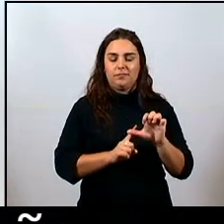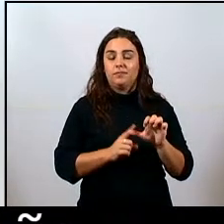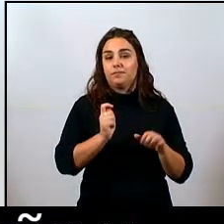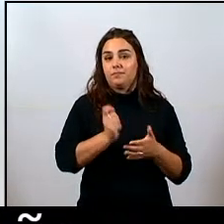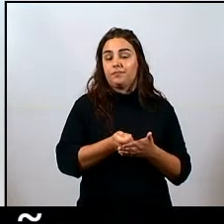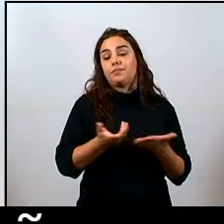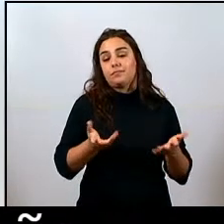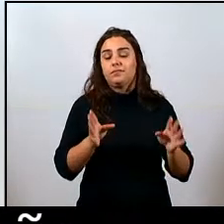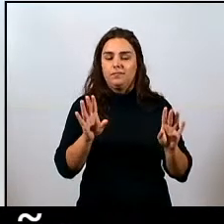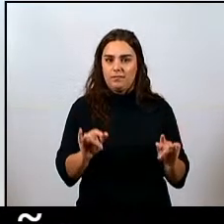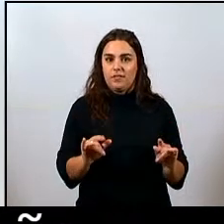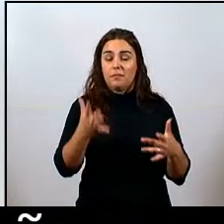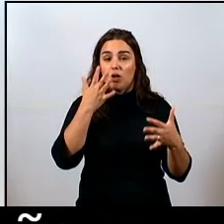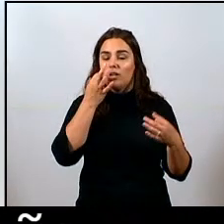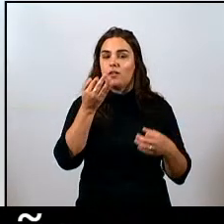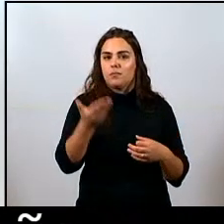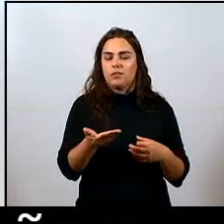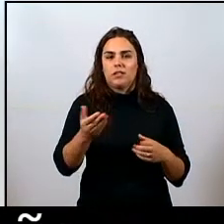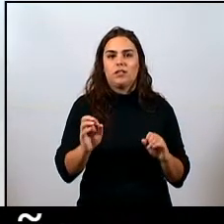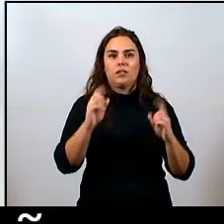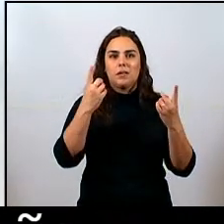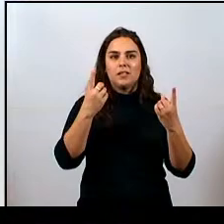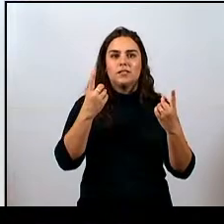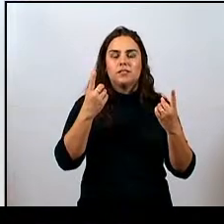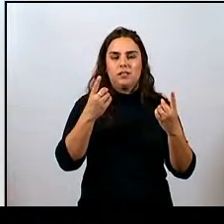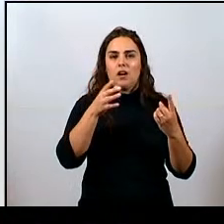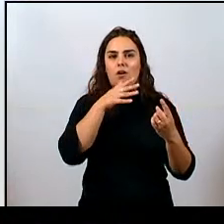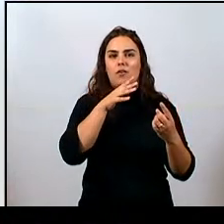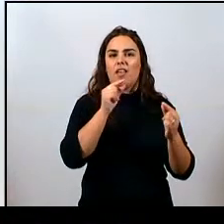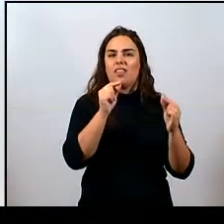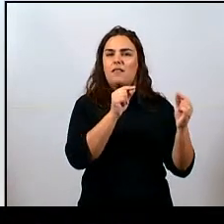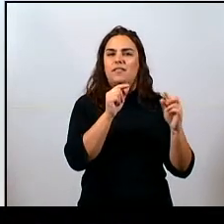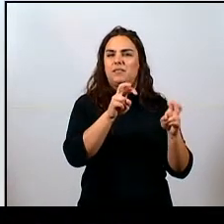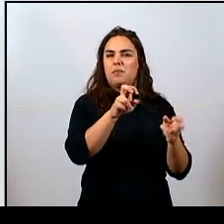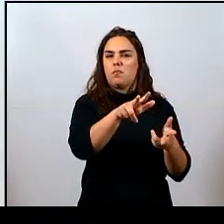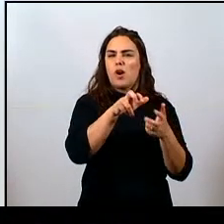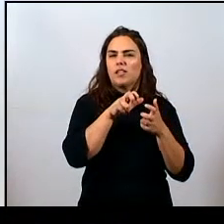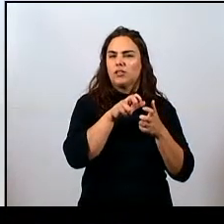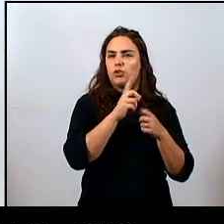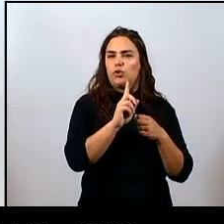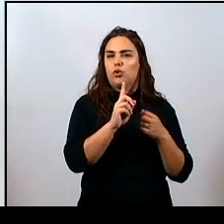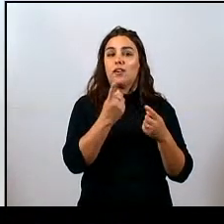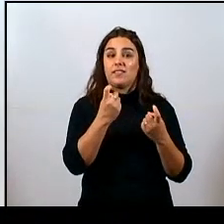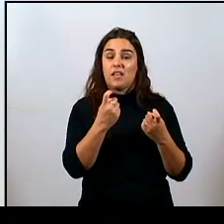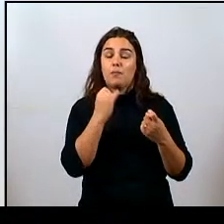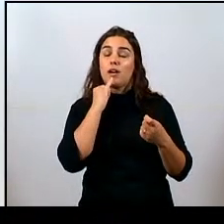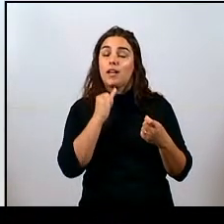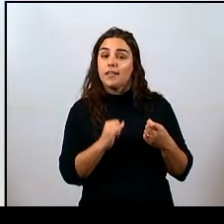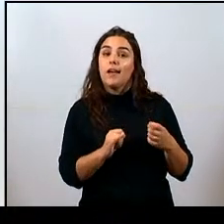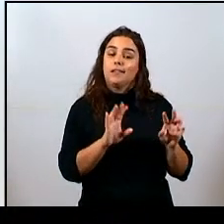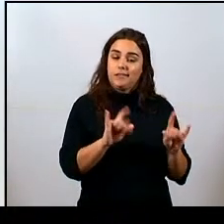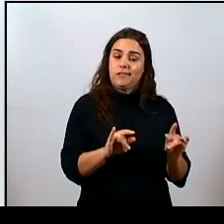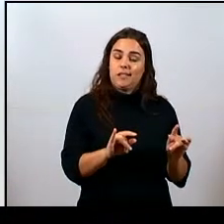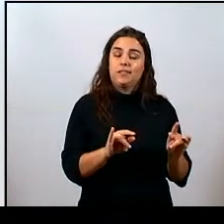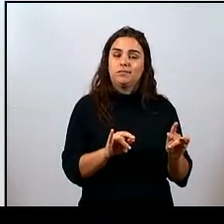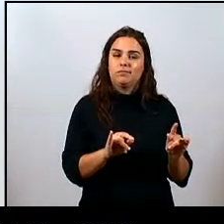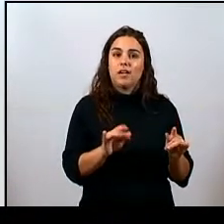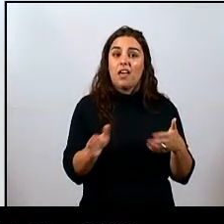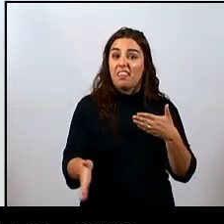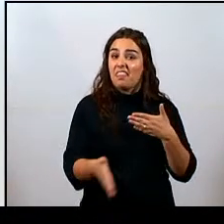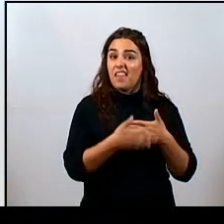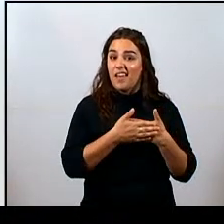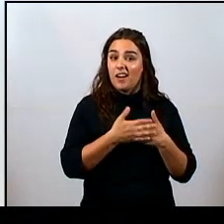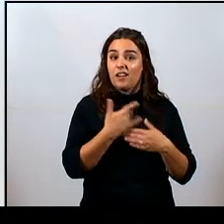que sí, pero creo que lo importante no es reducir al debate los impuestos, ¿necesitamos energía nuclear? Sí. ¿Hay que cerrar las